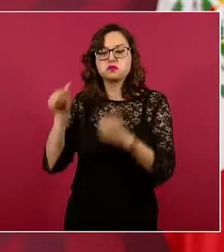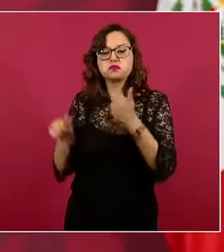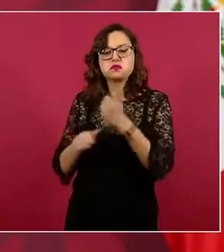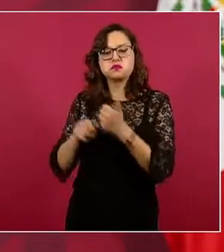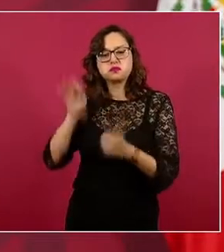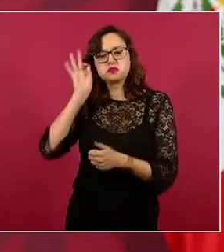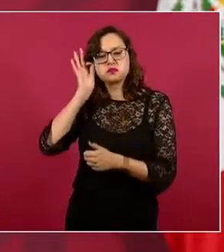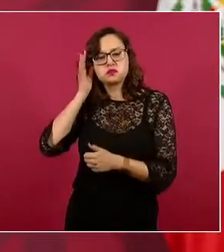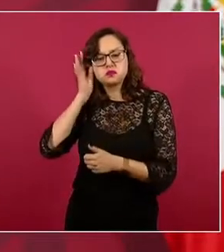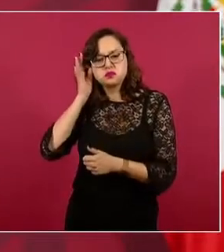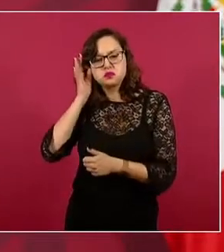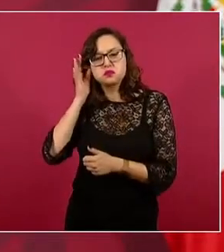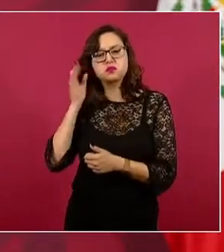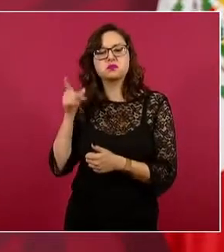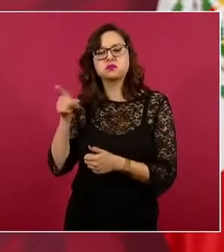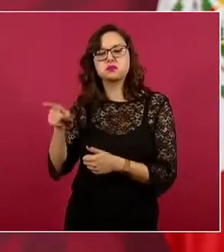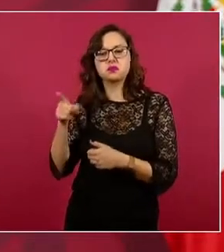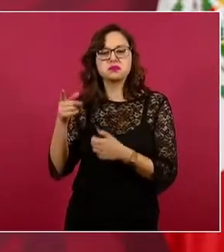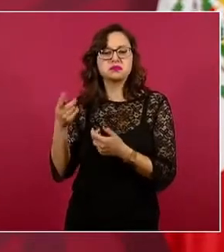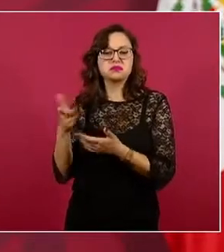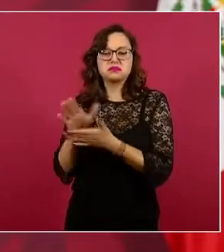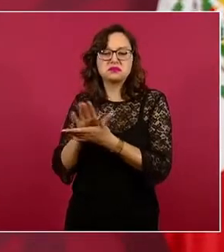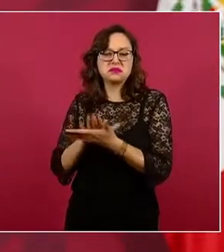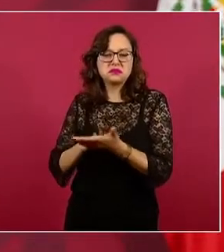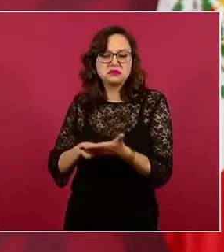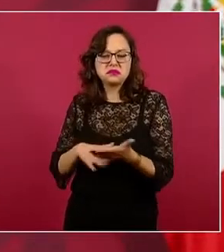un oficial de la Marina,